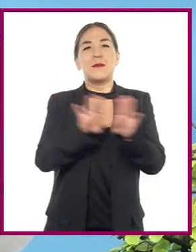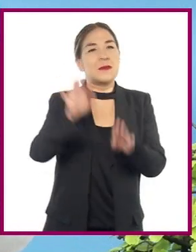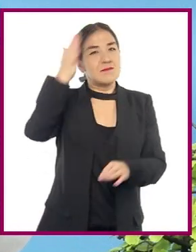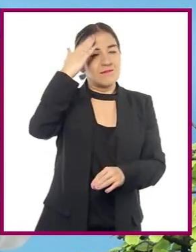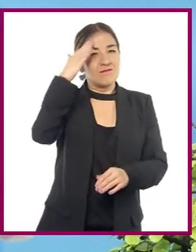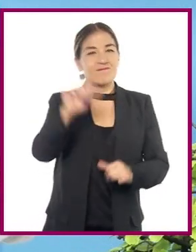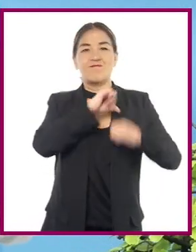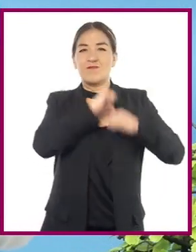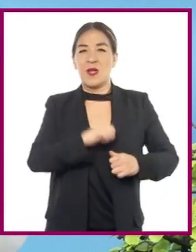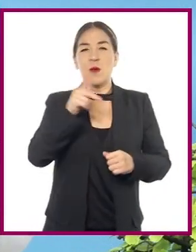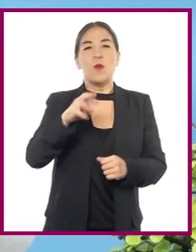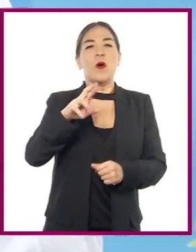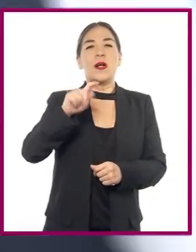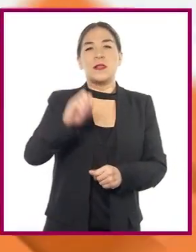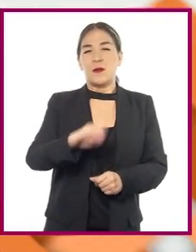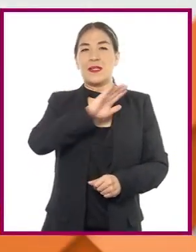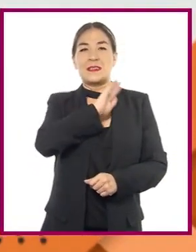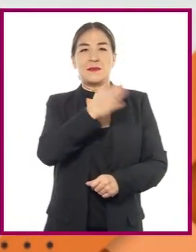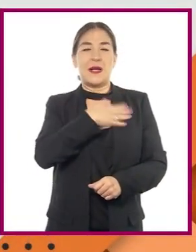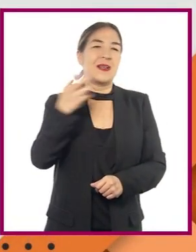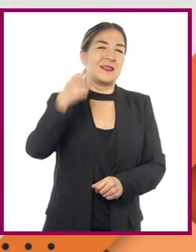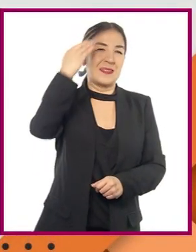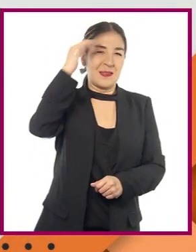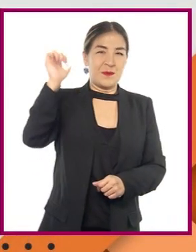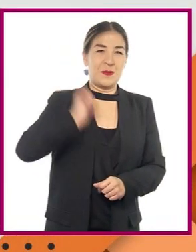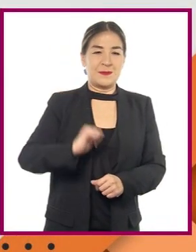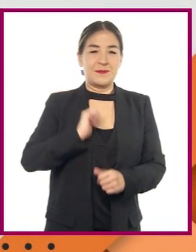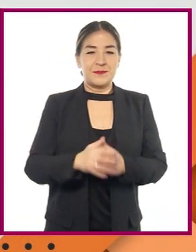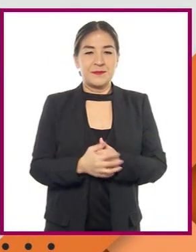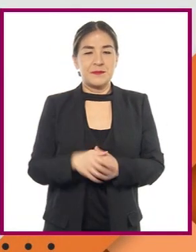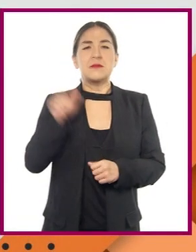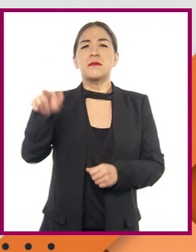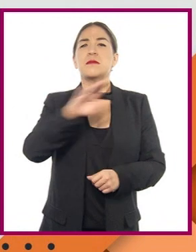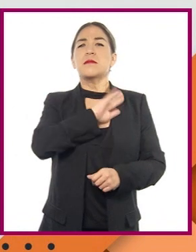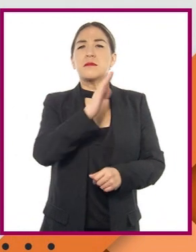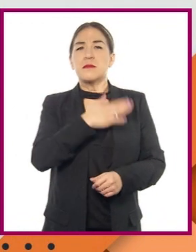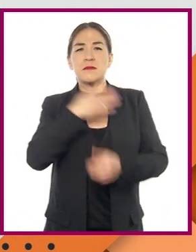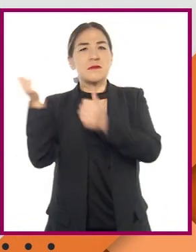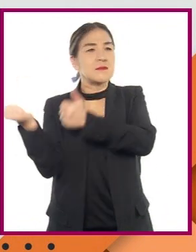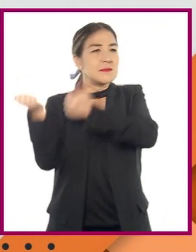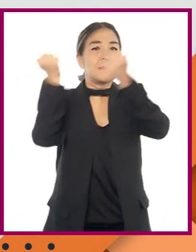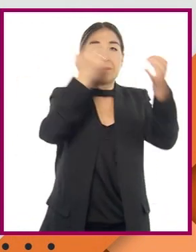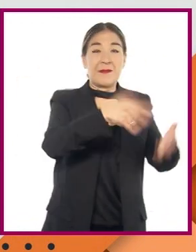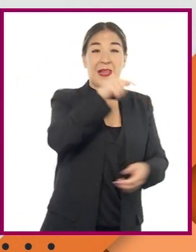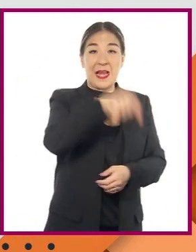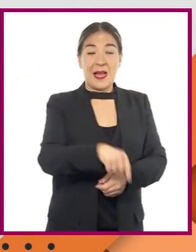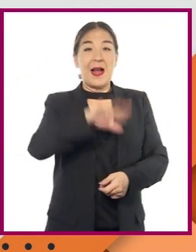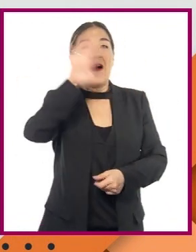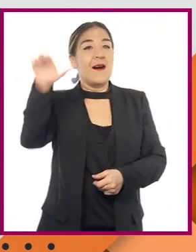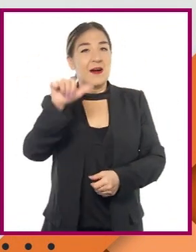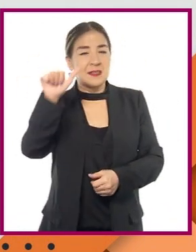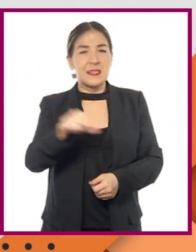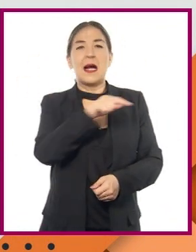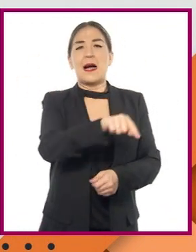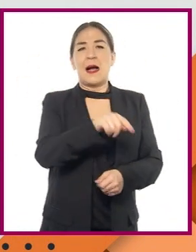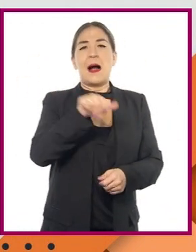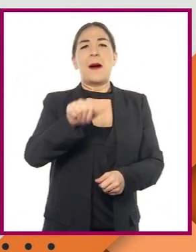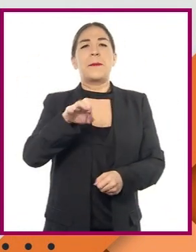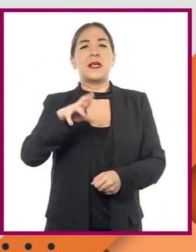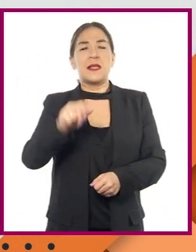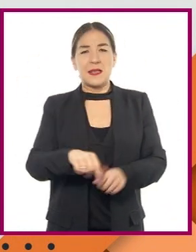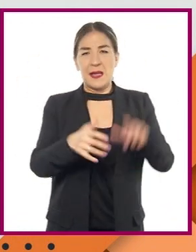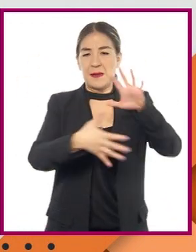puerto español de la época. Desde España se mandaban a América y Asia vino,